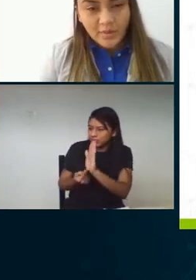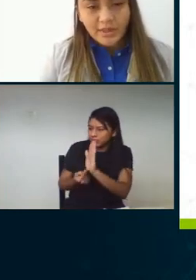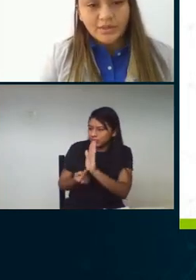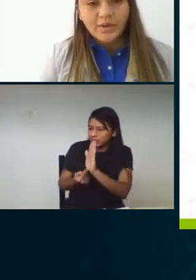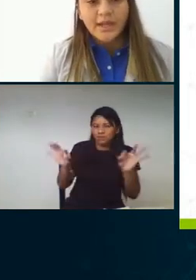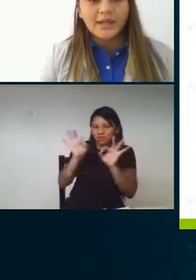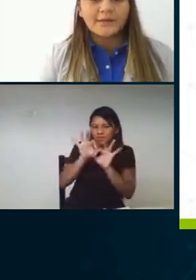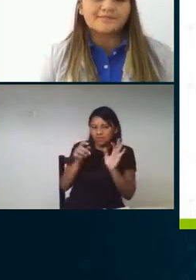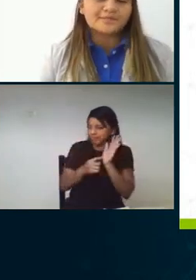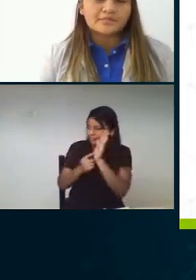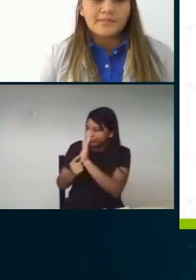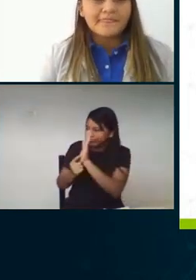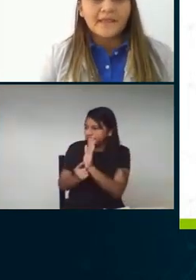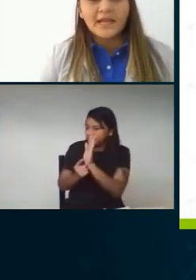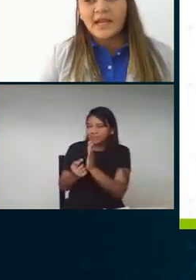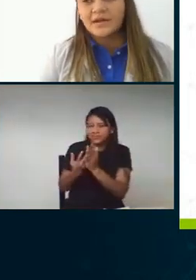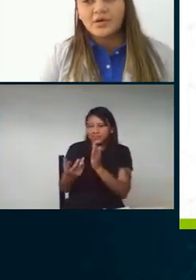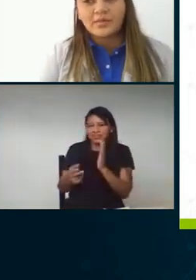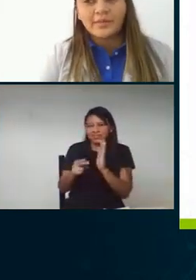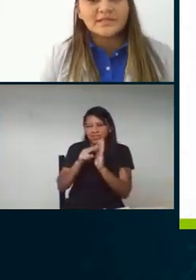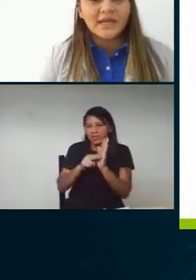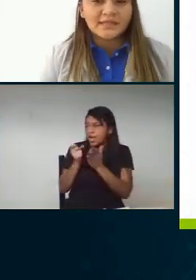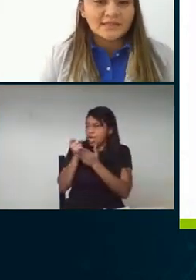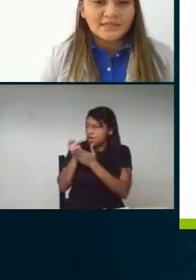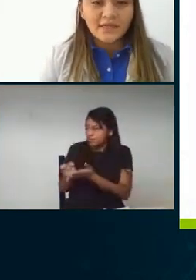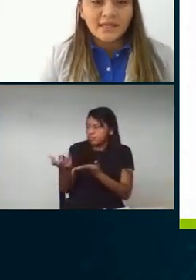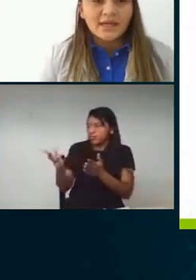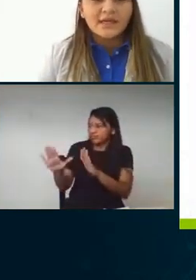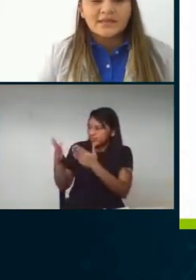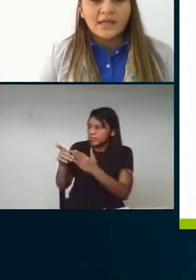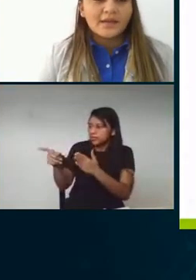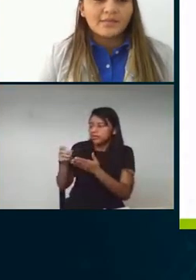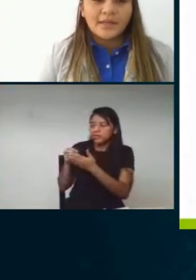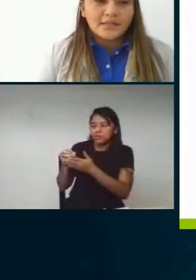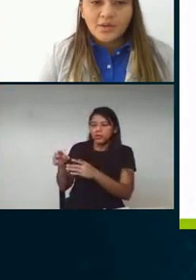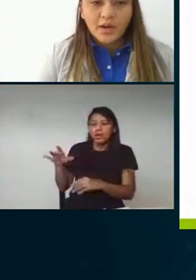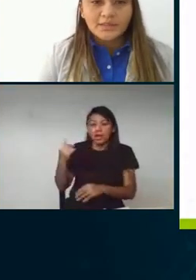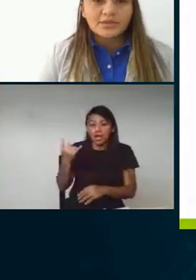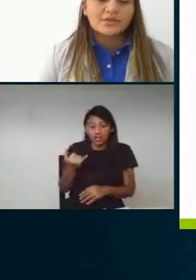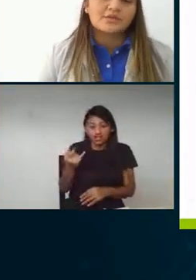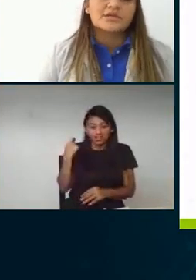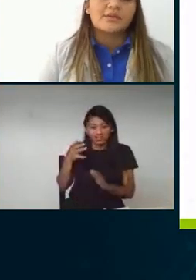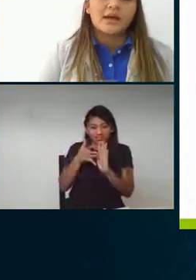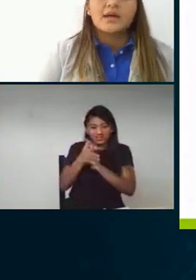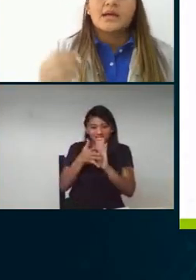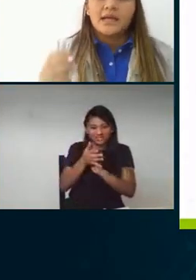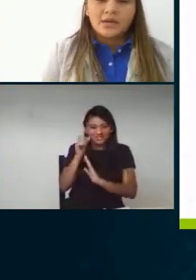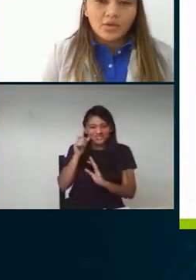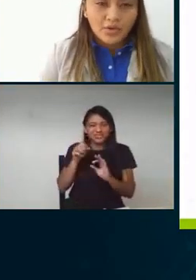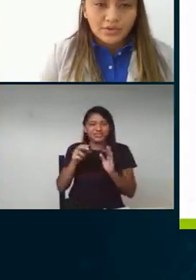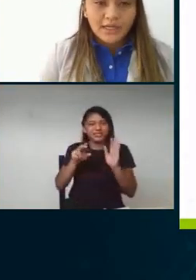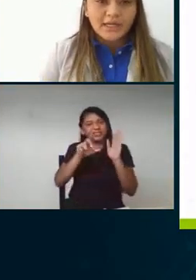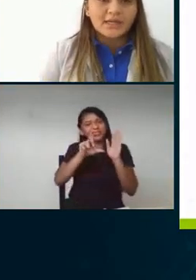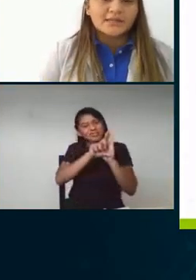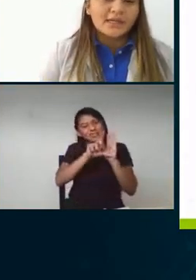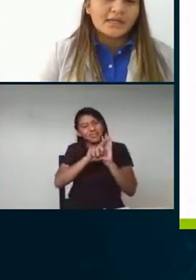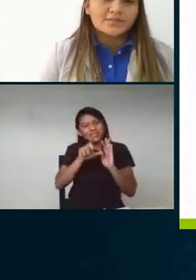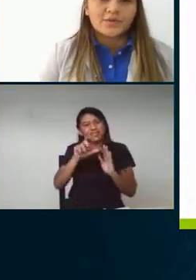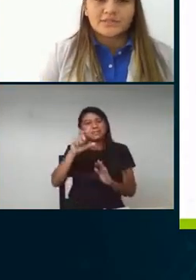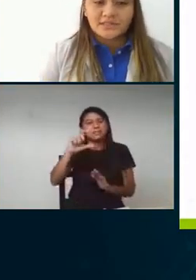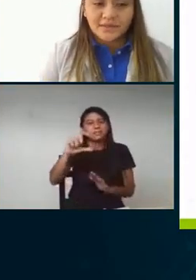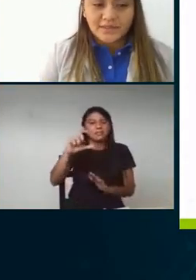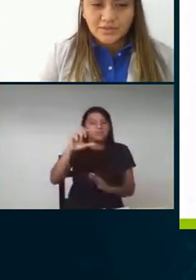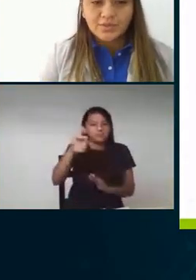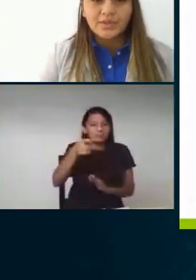basamos en este momento en la norma pues GTC de 24, donde nos habla el color de